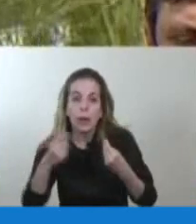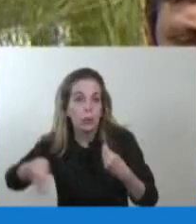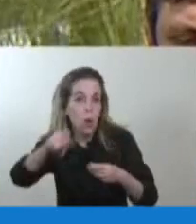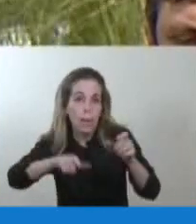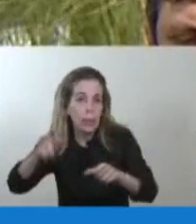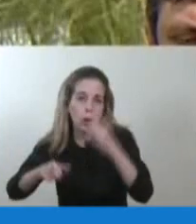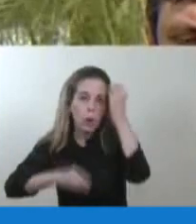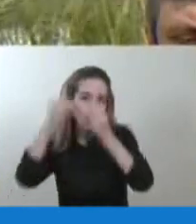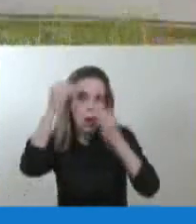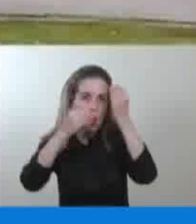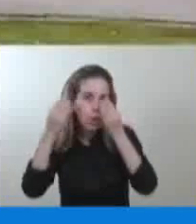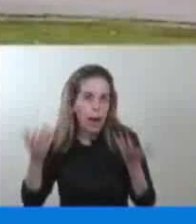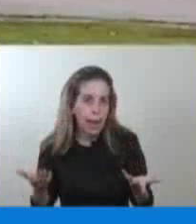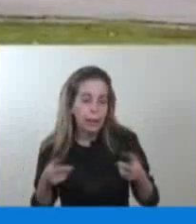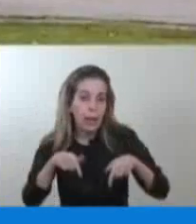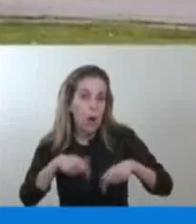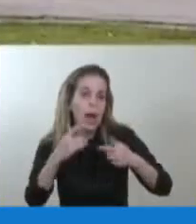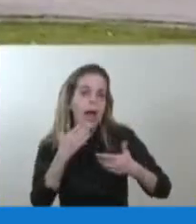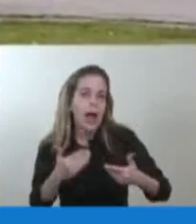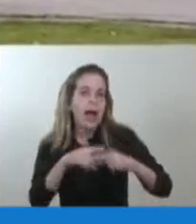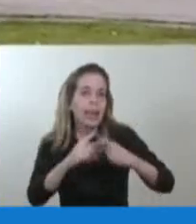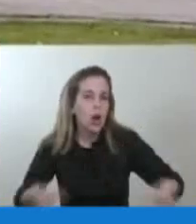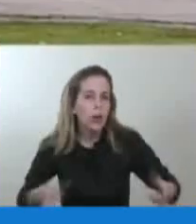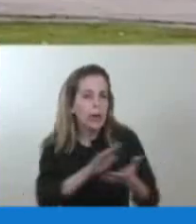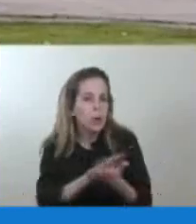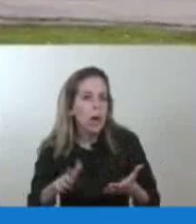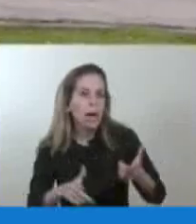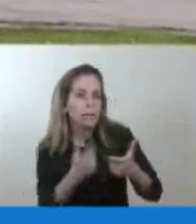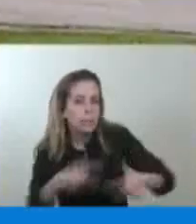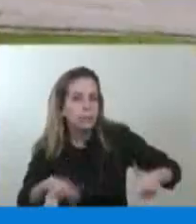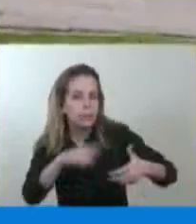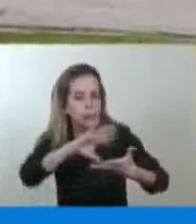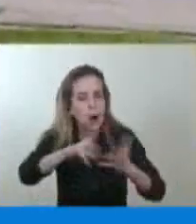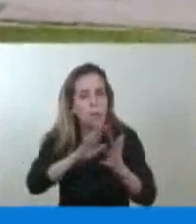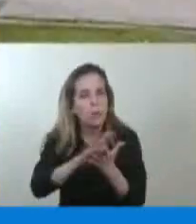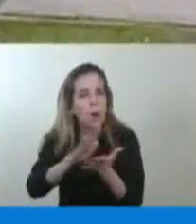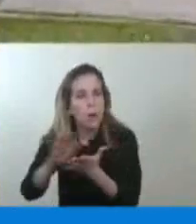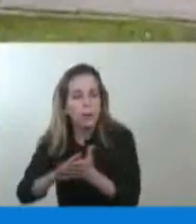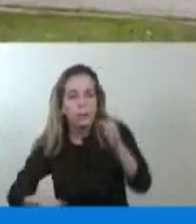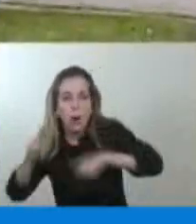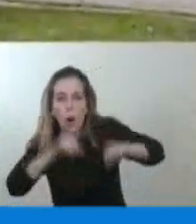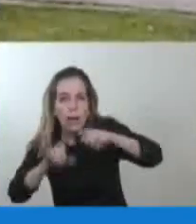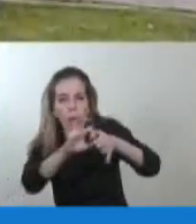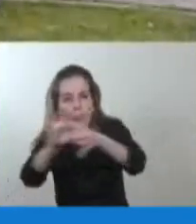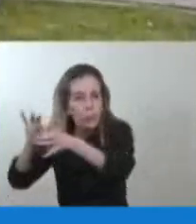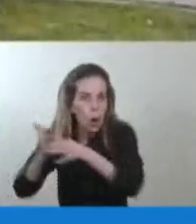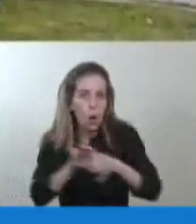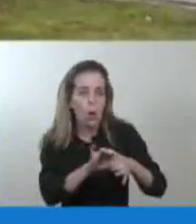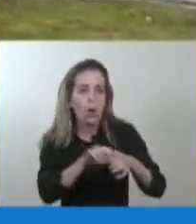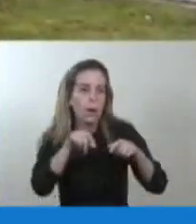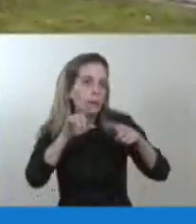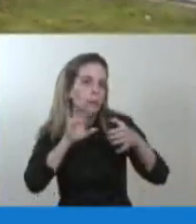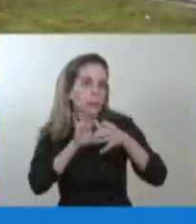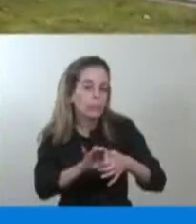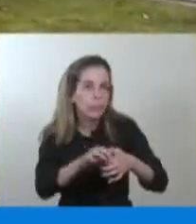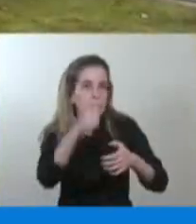que es con la tecnología el equipamiento del despliegue logístico la coordinación todo lo que tenga que ver